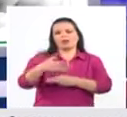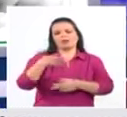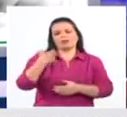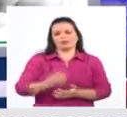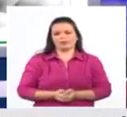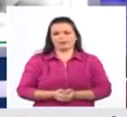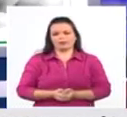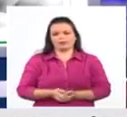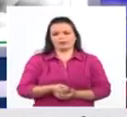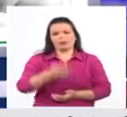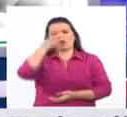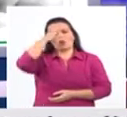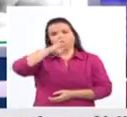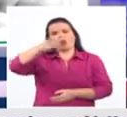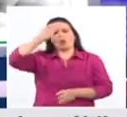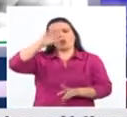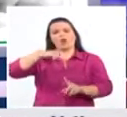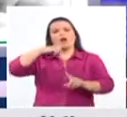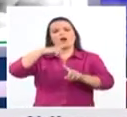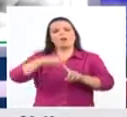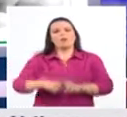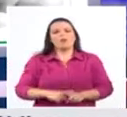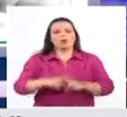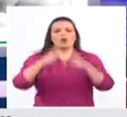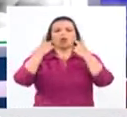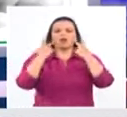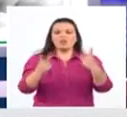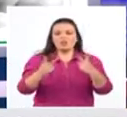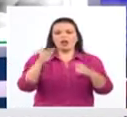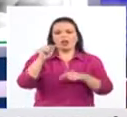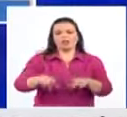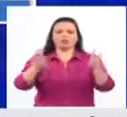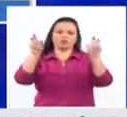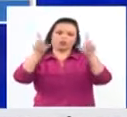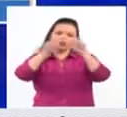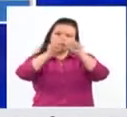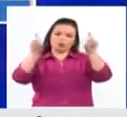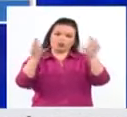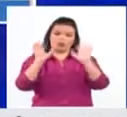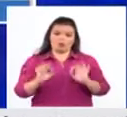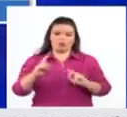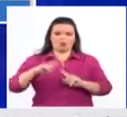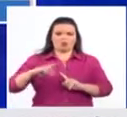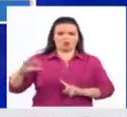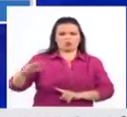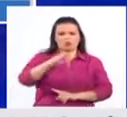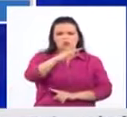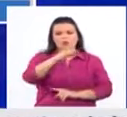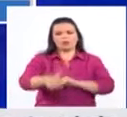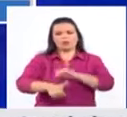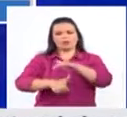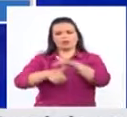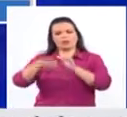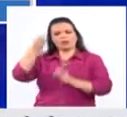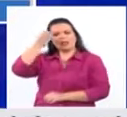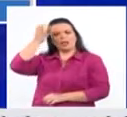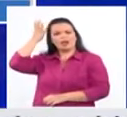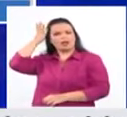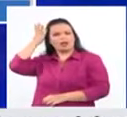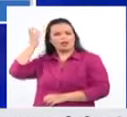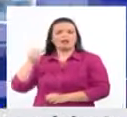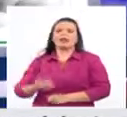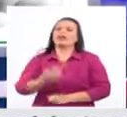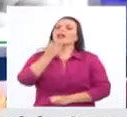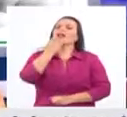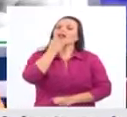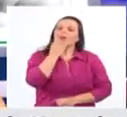es la etiqueta que señala en esta jornada este tuit del presidente cubano Miguel Díaz-Canel Bermúdez. Y qué bueno comenzar